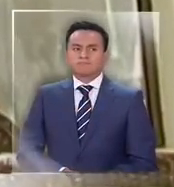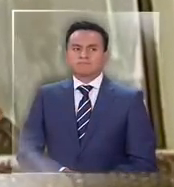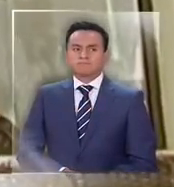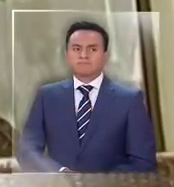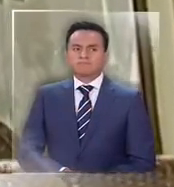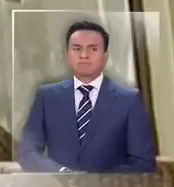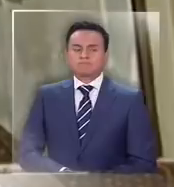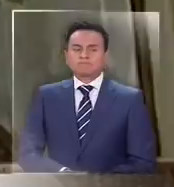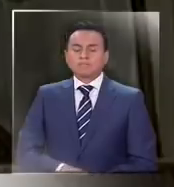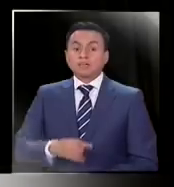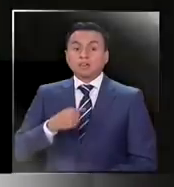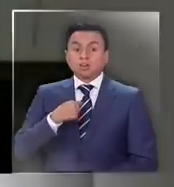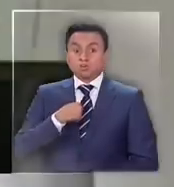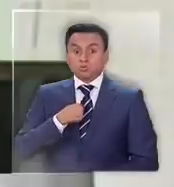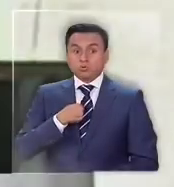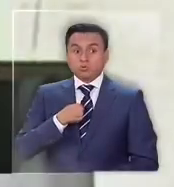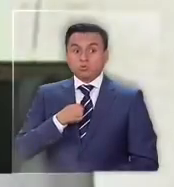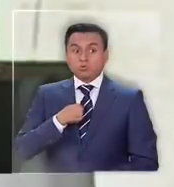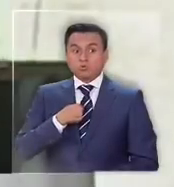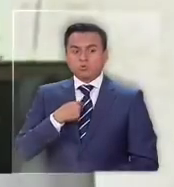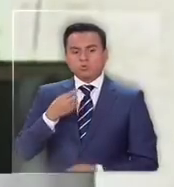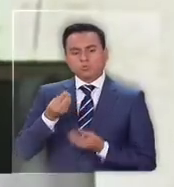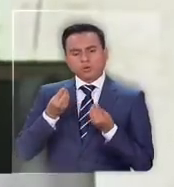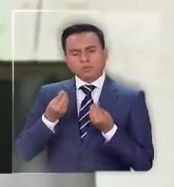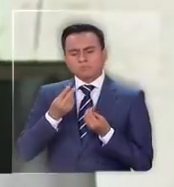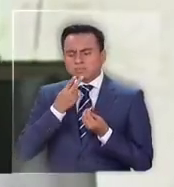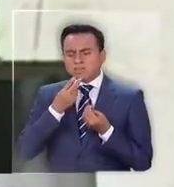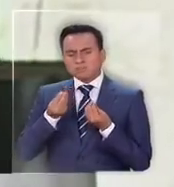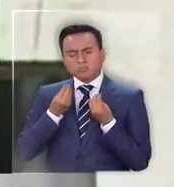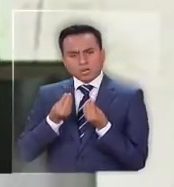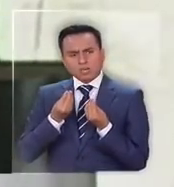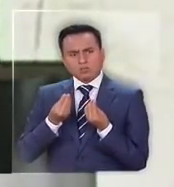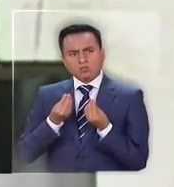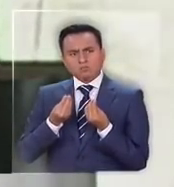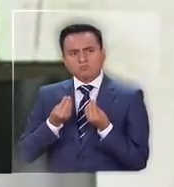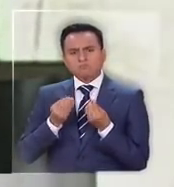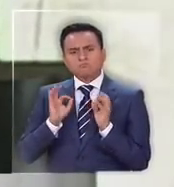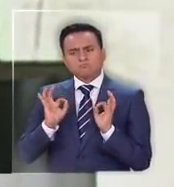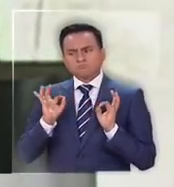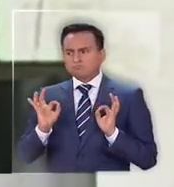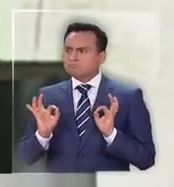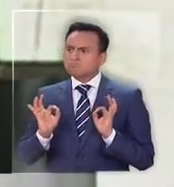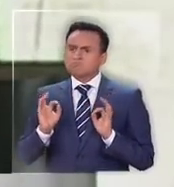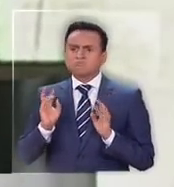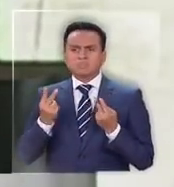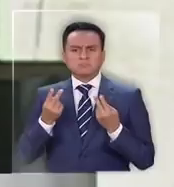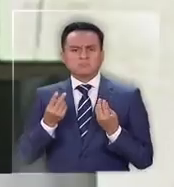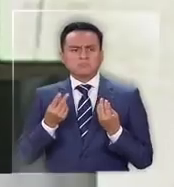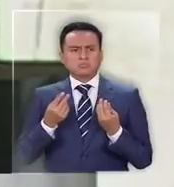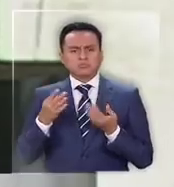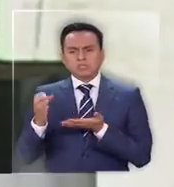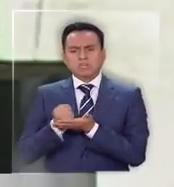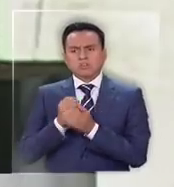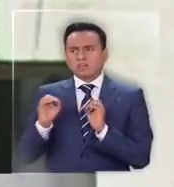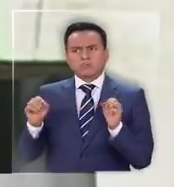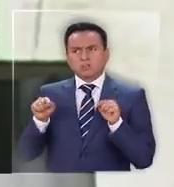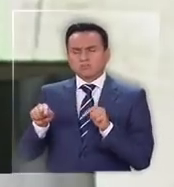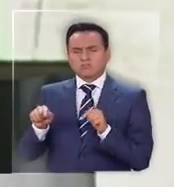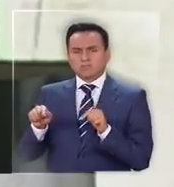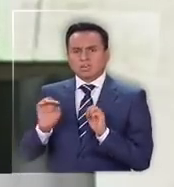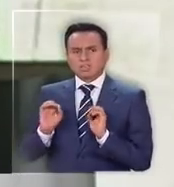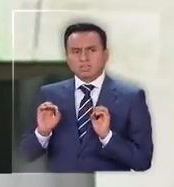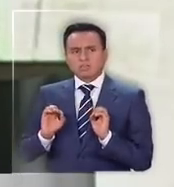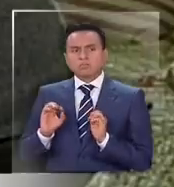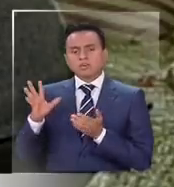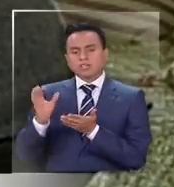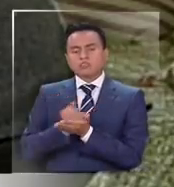Yo tengo un buen pasar, tengo un buen vivir. Yo no estoy ganando nada con esto. Estoy